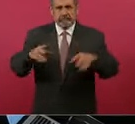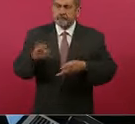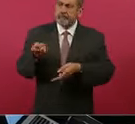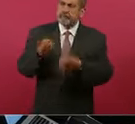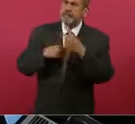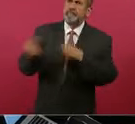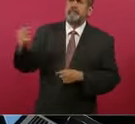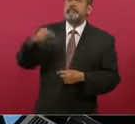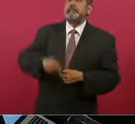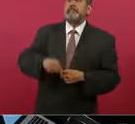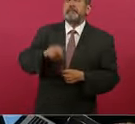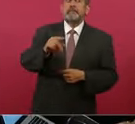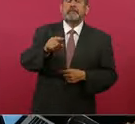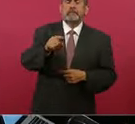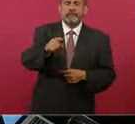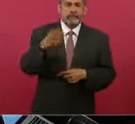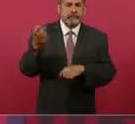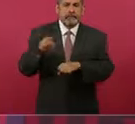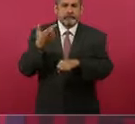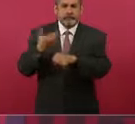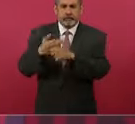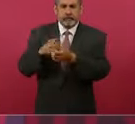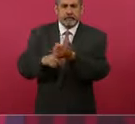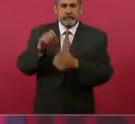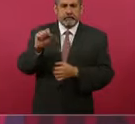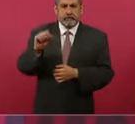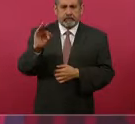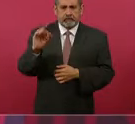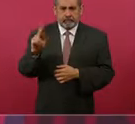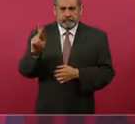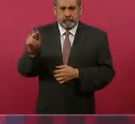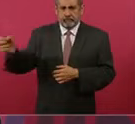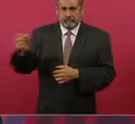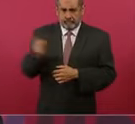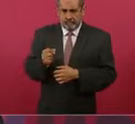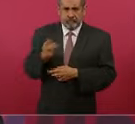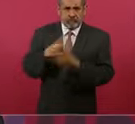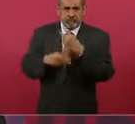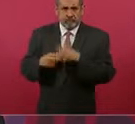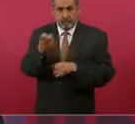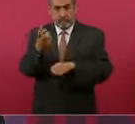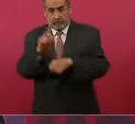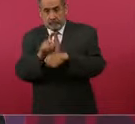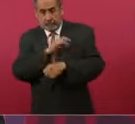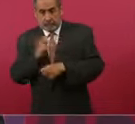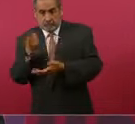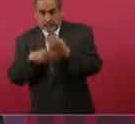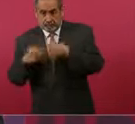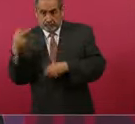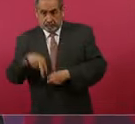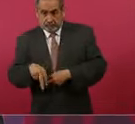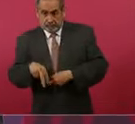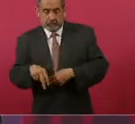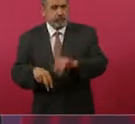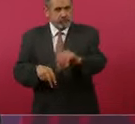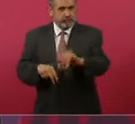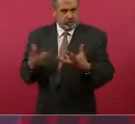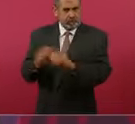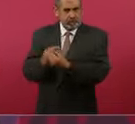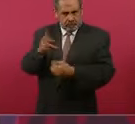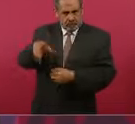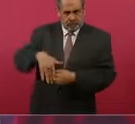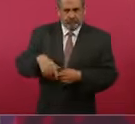venga el secretario de la Función Pública. ¿Puedo venir ese día? Sí, sí. Y que